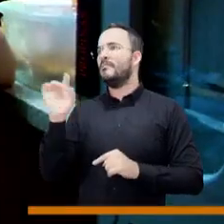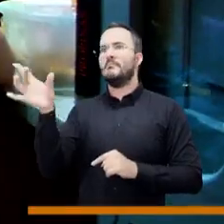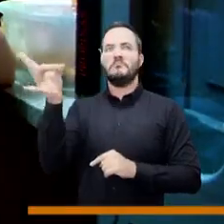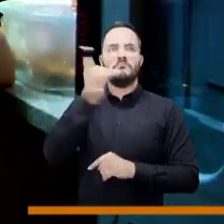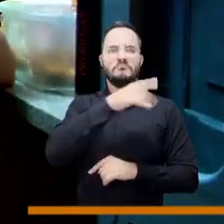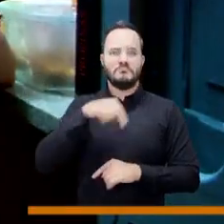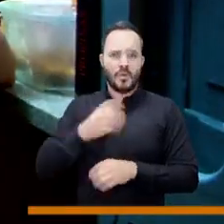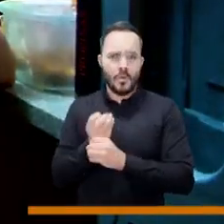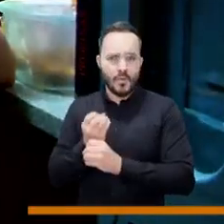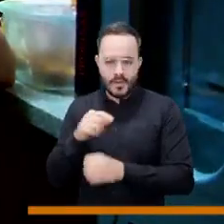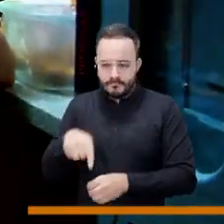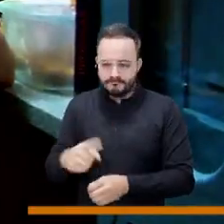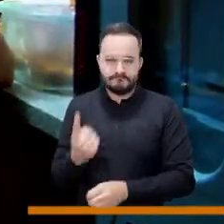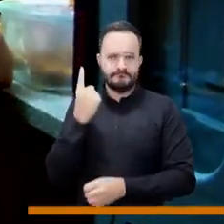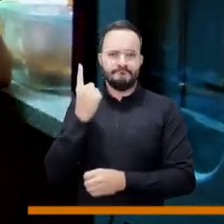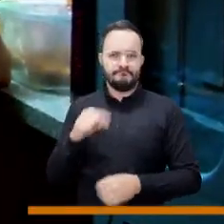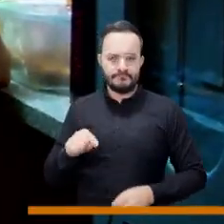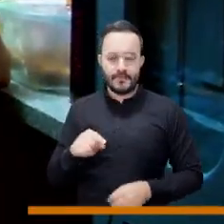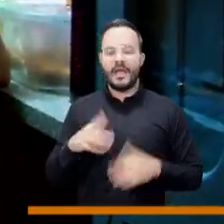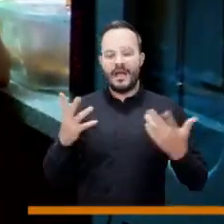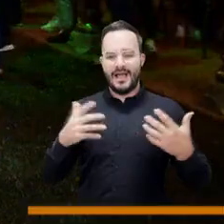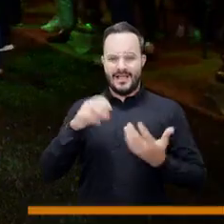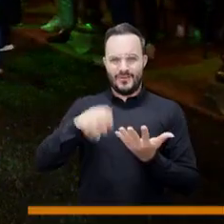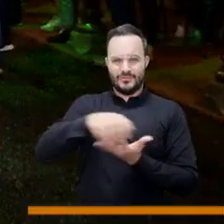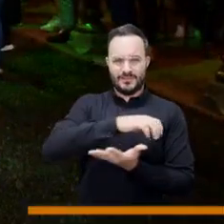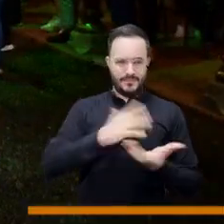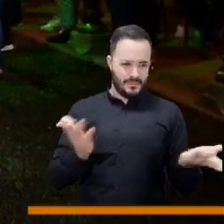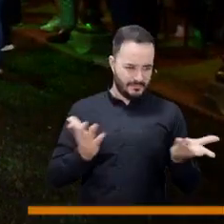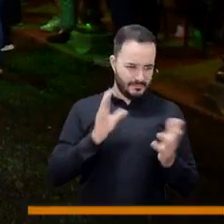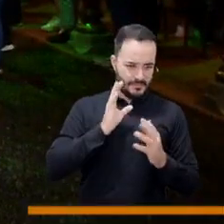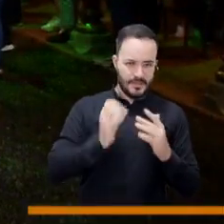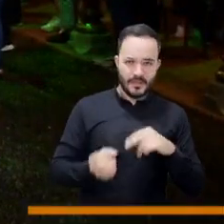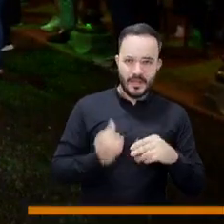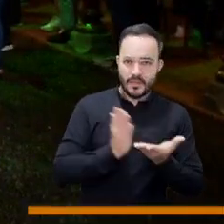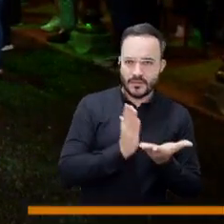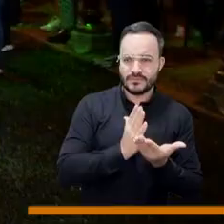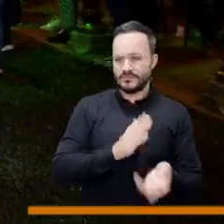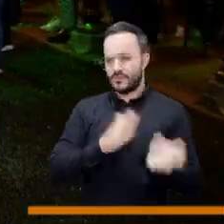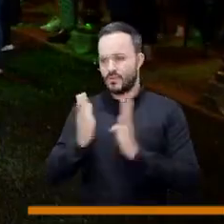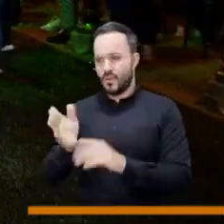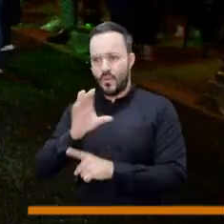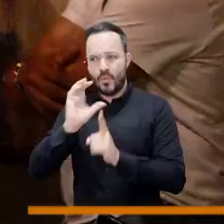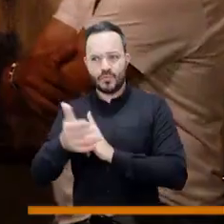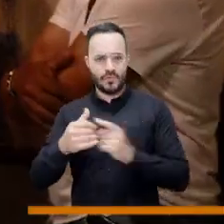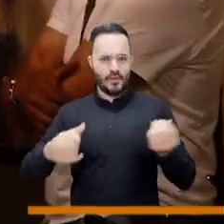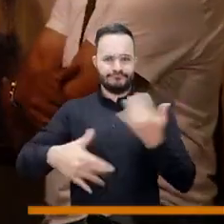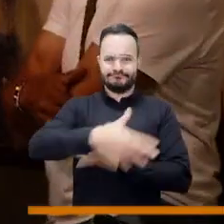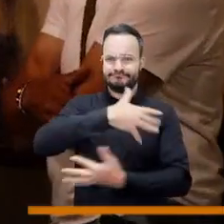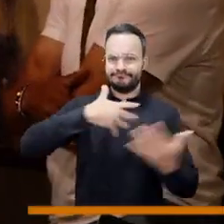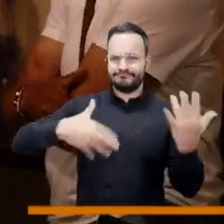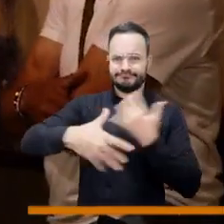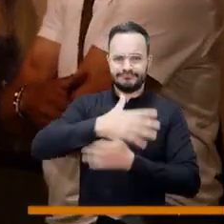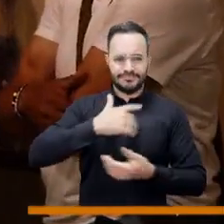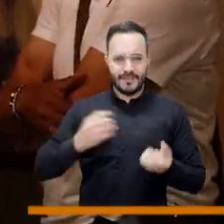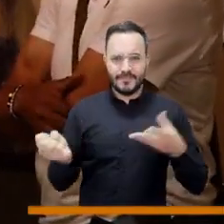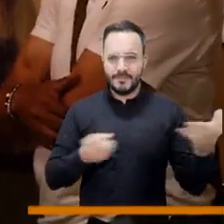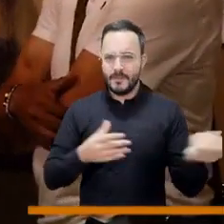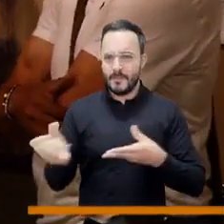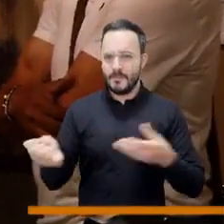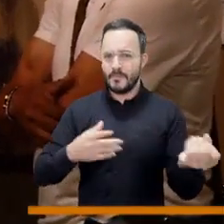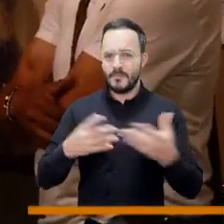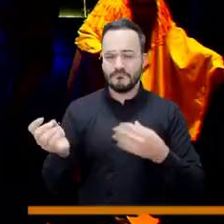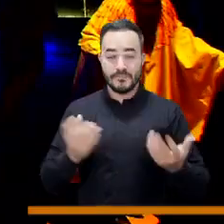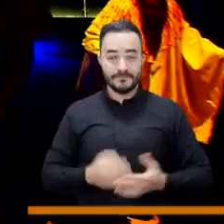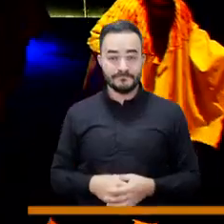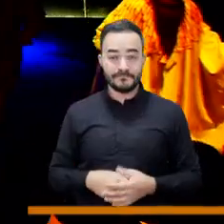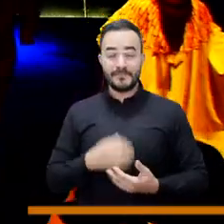Medellín. Se habla entonces de una mezcla de un ecosistema educativo y cultural que se nutre el uno al